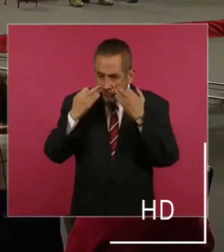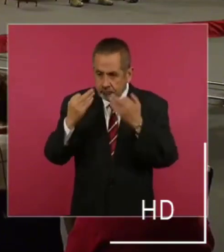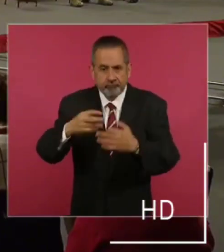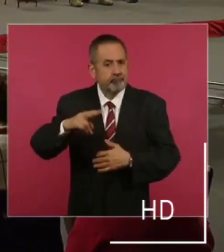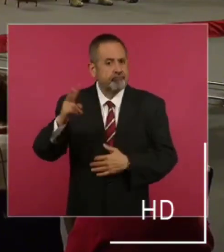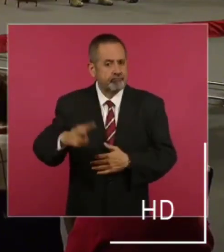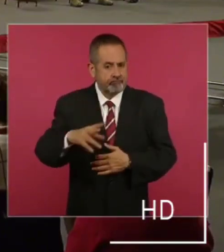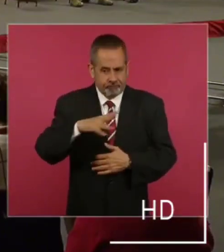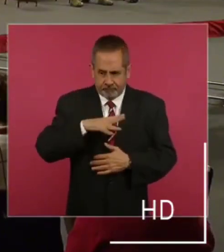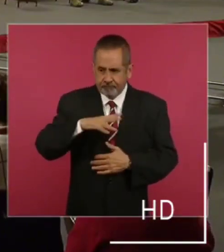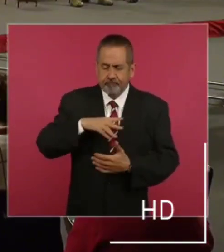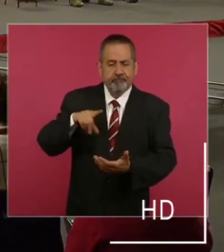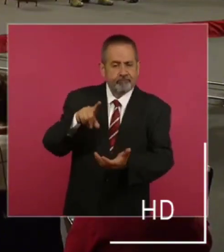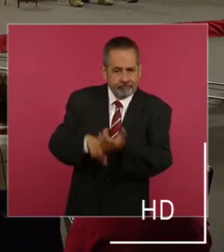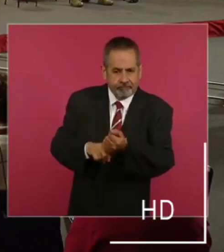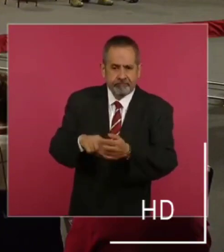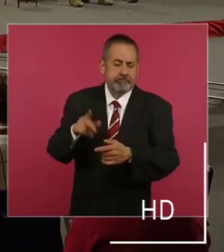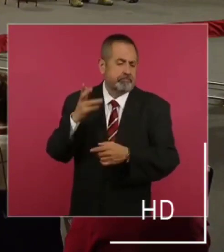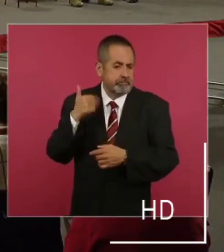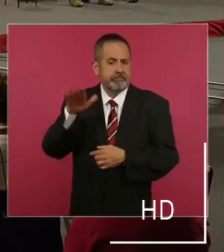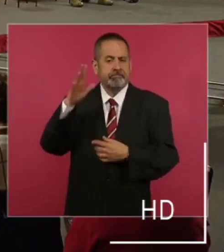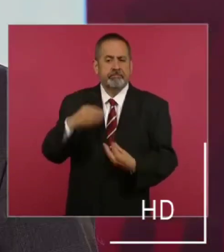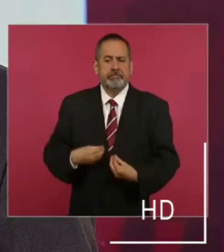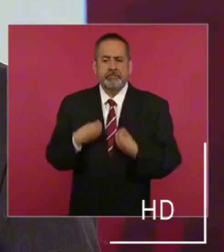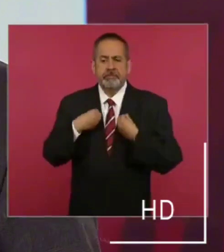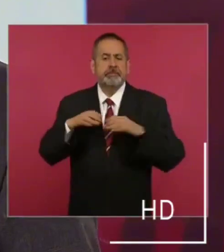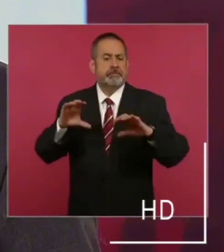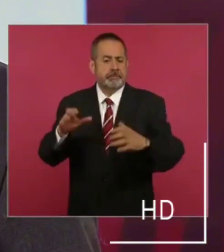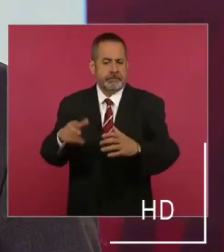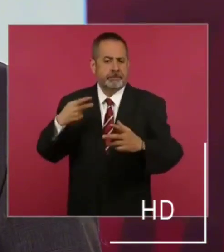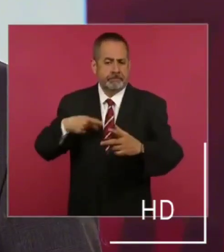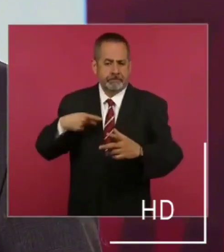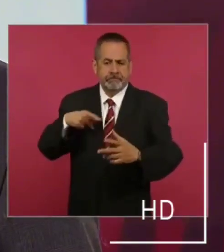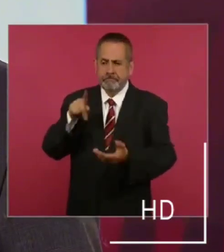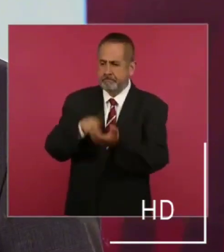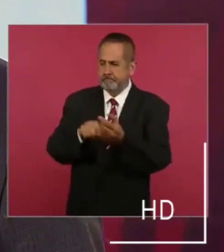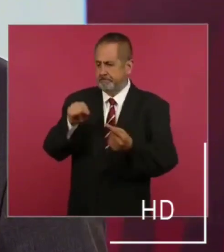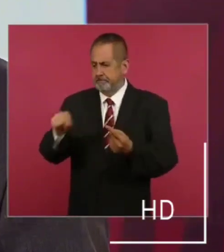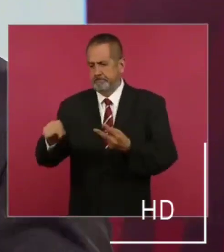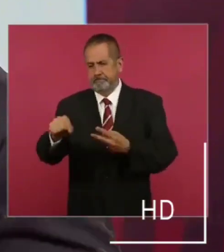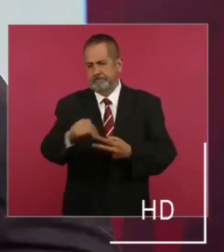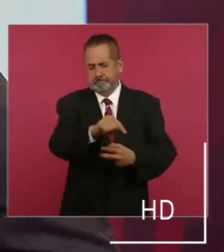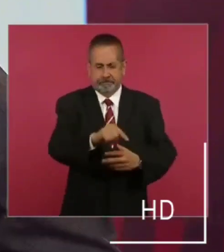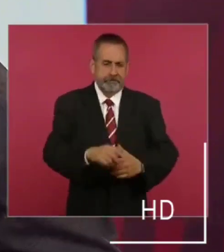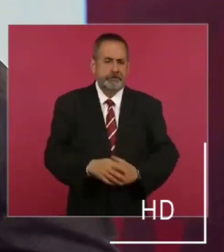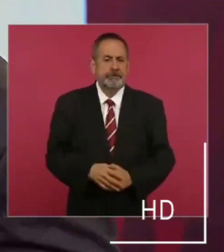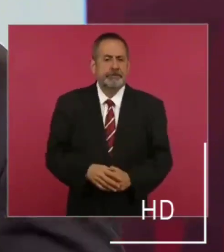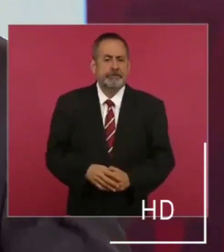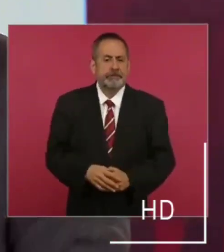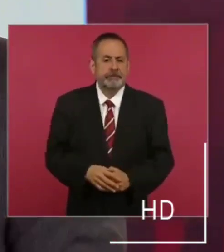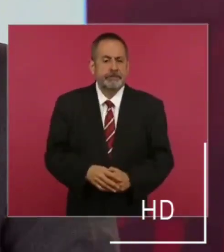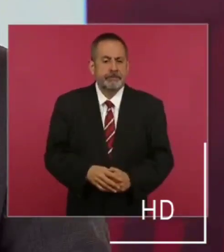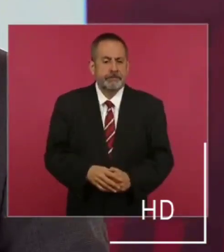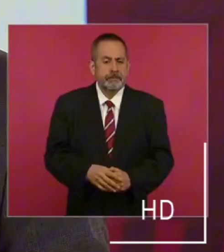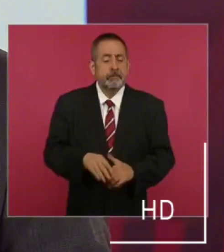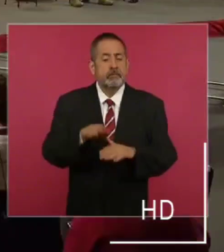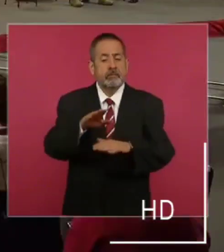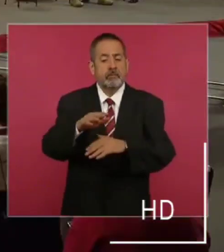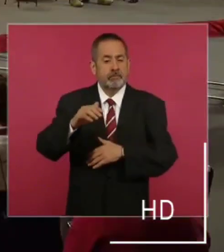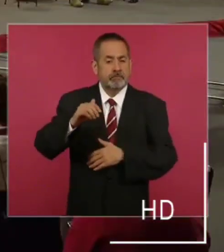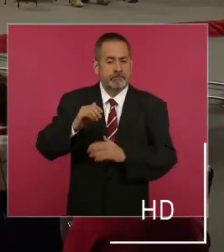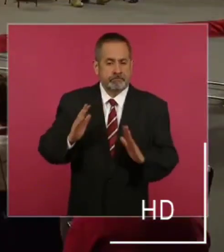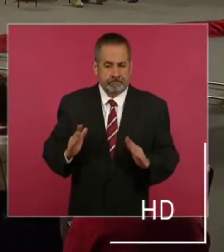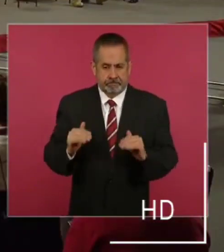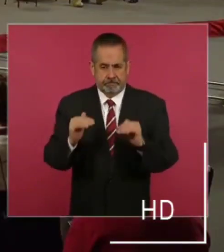presencia de material correspondiente a grupos humanos que ocuparon este territorio. En cuanto a las zonas